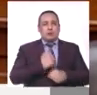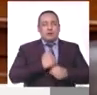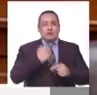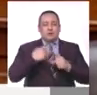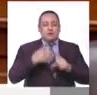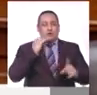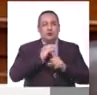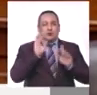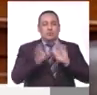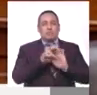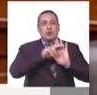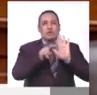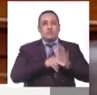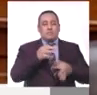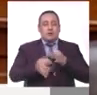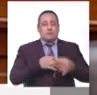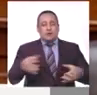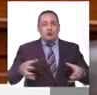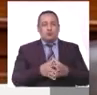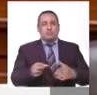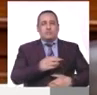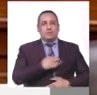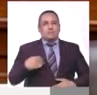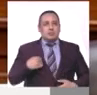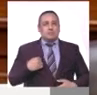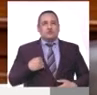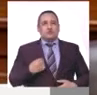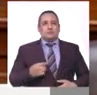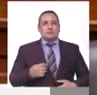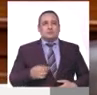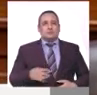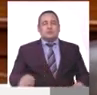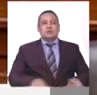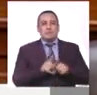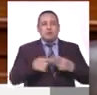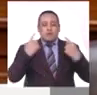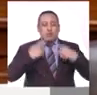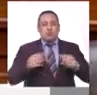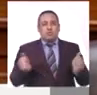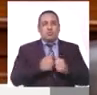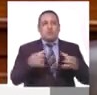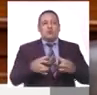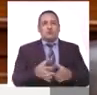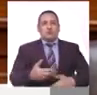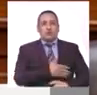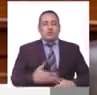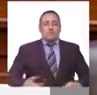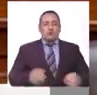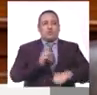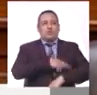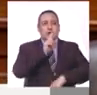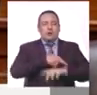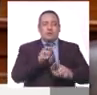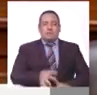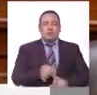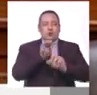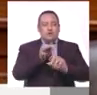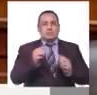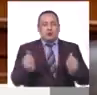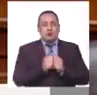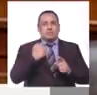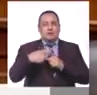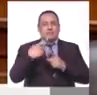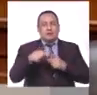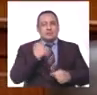objeto de la norma declarativa, el Poder Ejecutivo, en coordinación con el Gobierno Regional, prioricen las